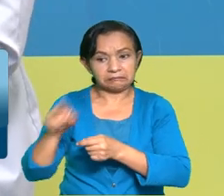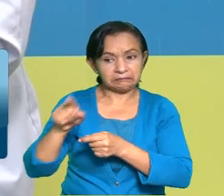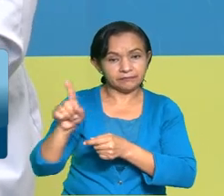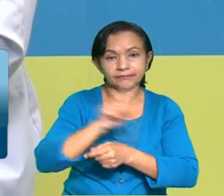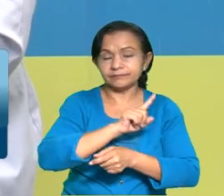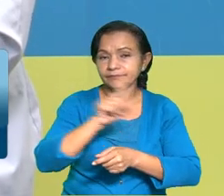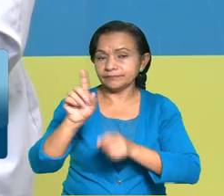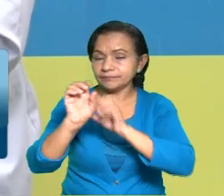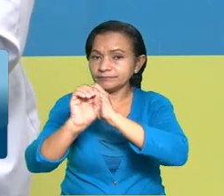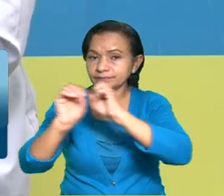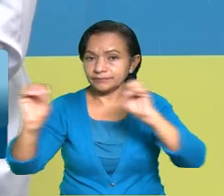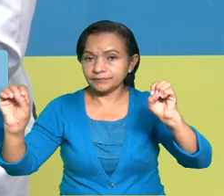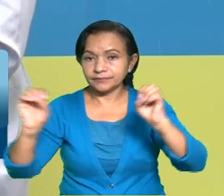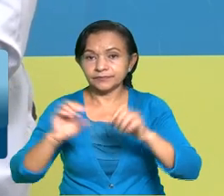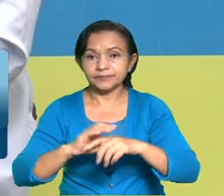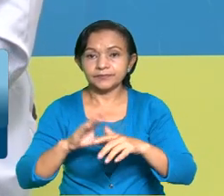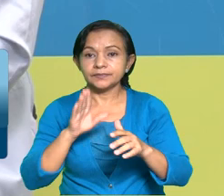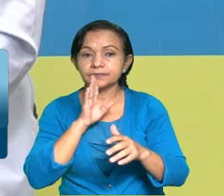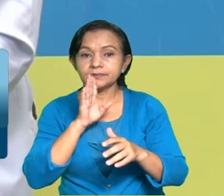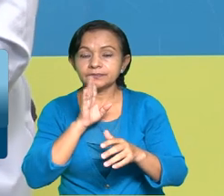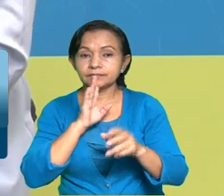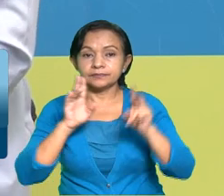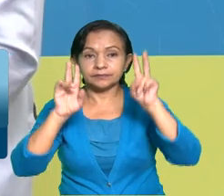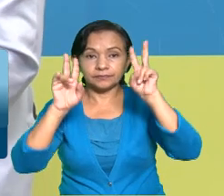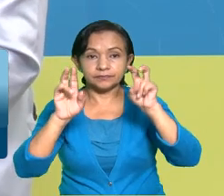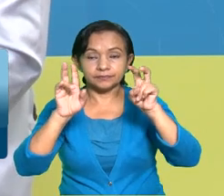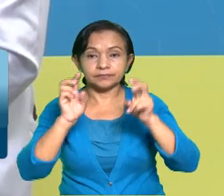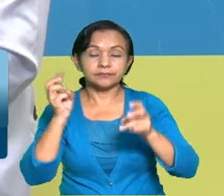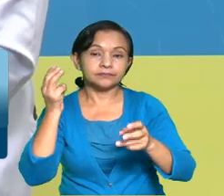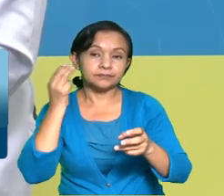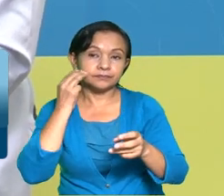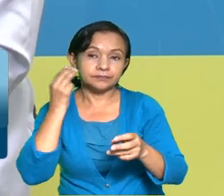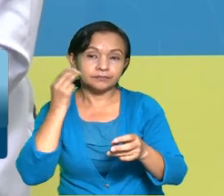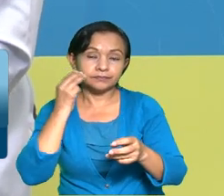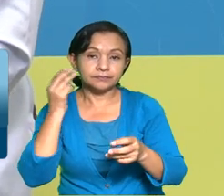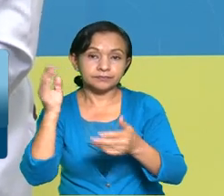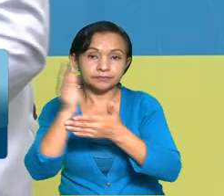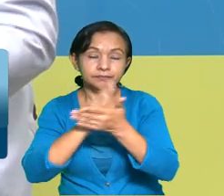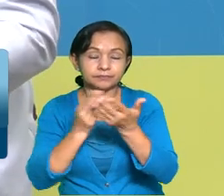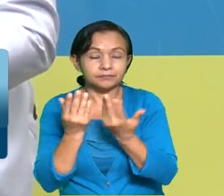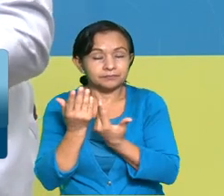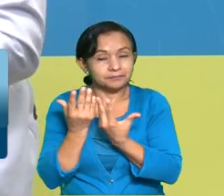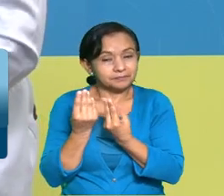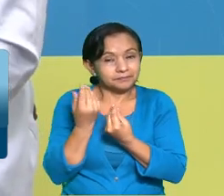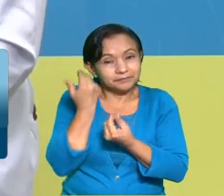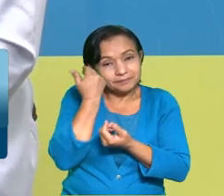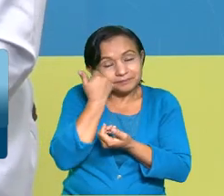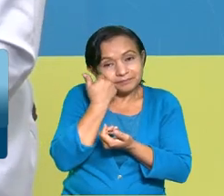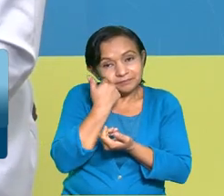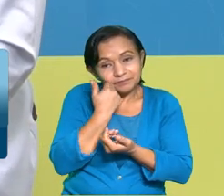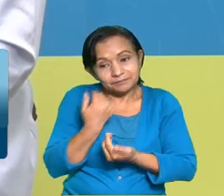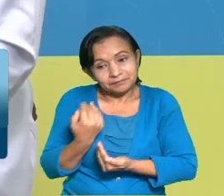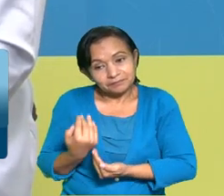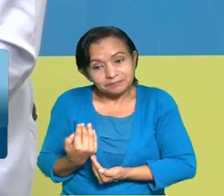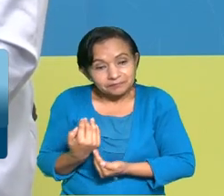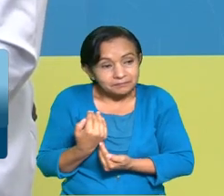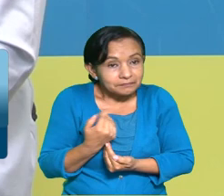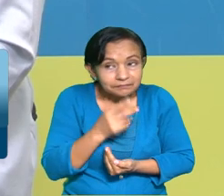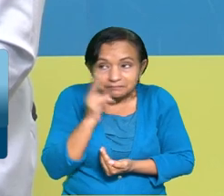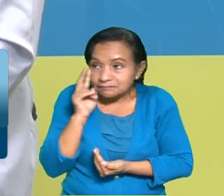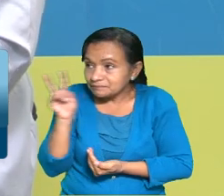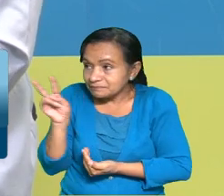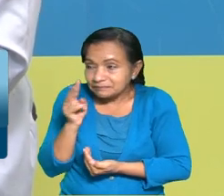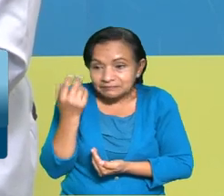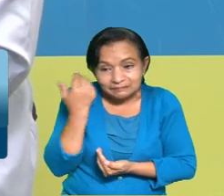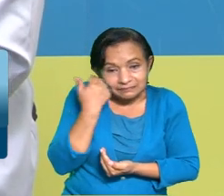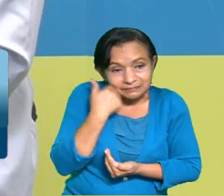señalamiento. Respecto a esto, pues hablamos en algunas madres que tal vez tienen algún temor o pena para dar de